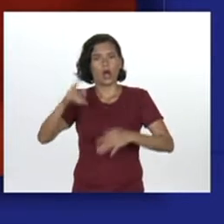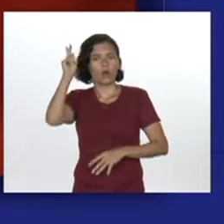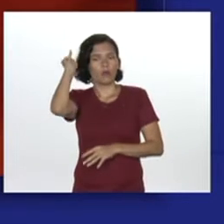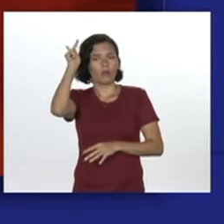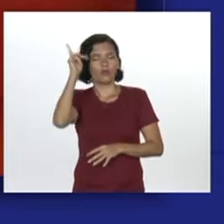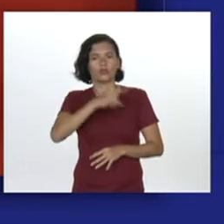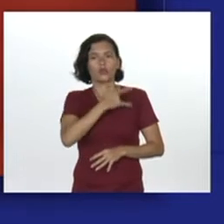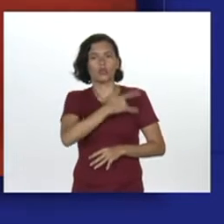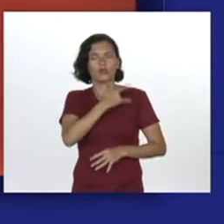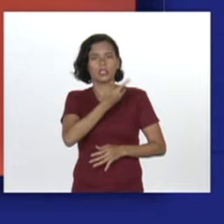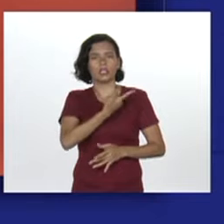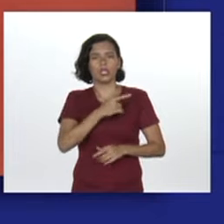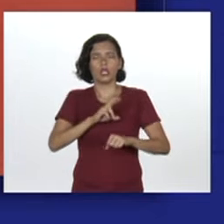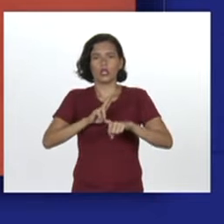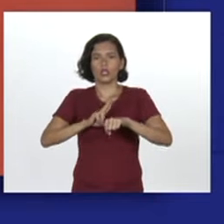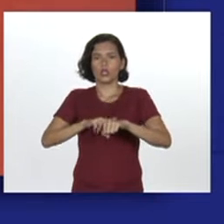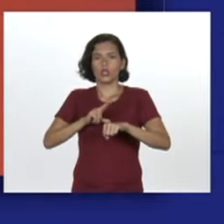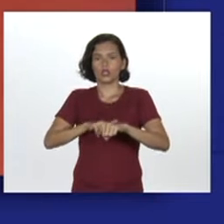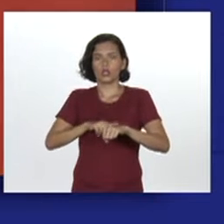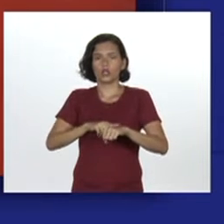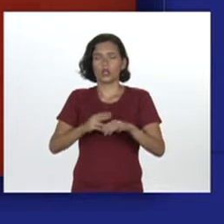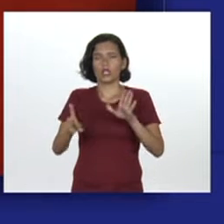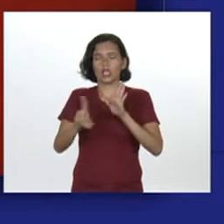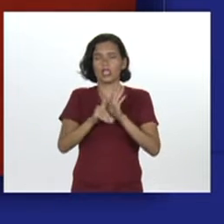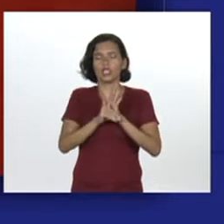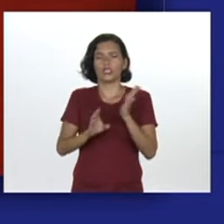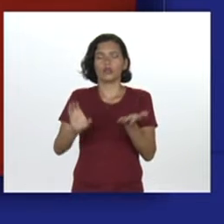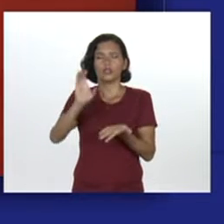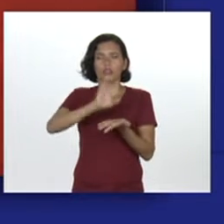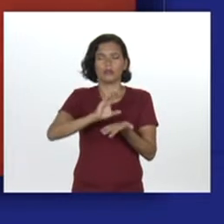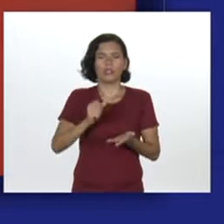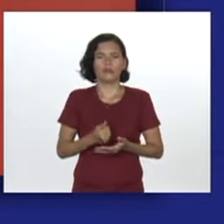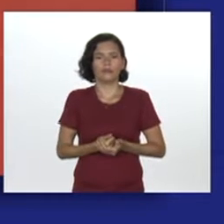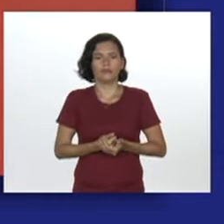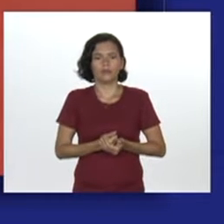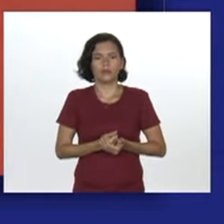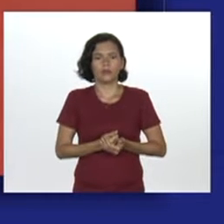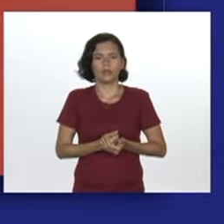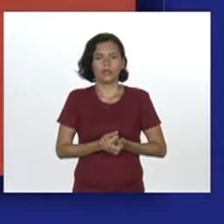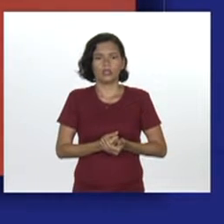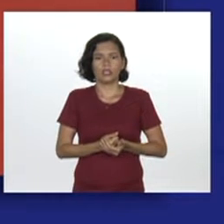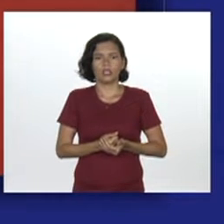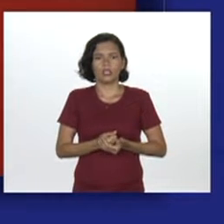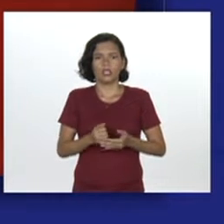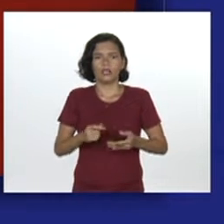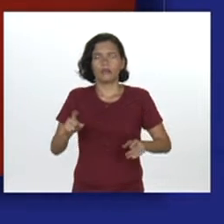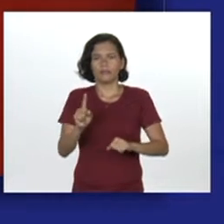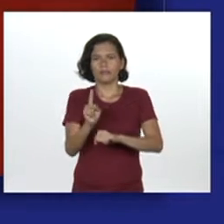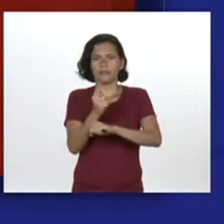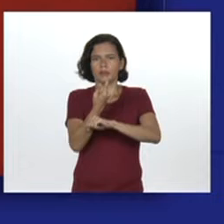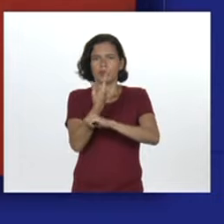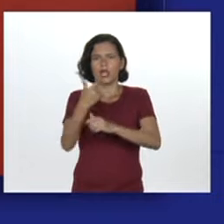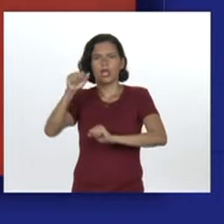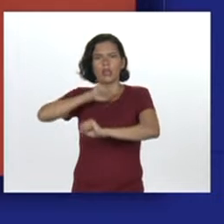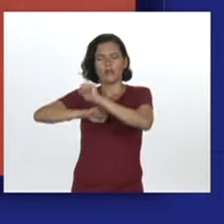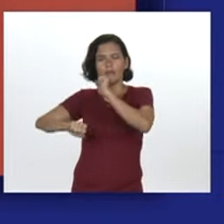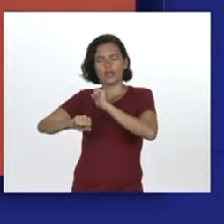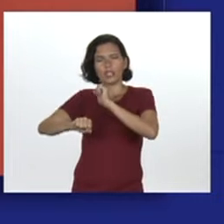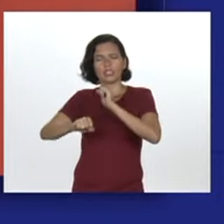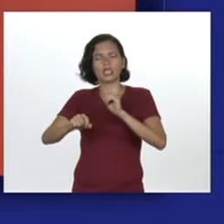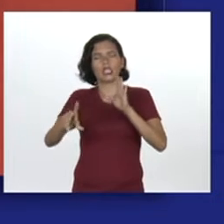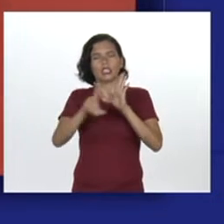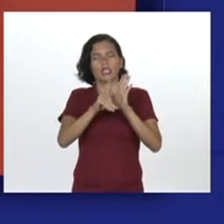profesor universitario, doctor en Derecho Civil y canónico, precursor de la defensa de derechos civiles en Venezuela